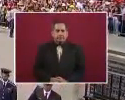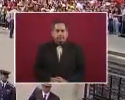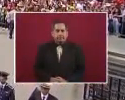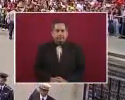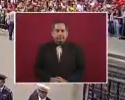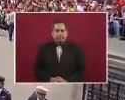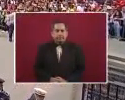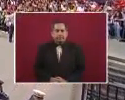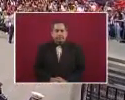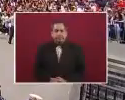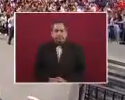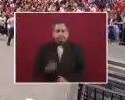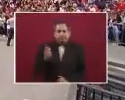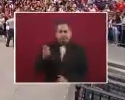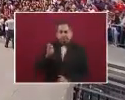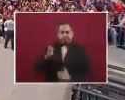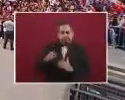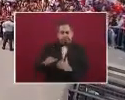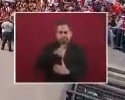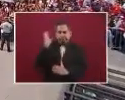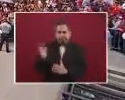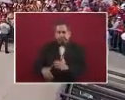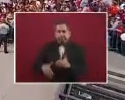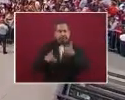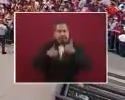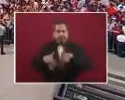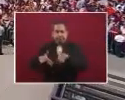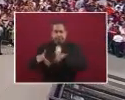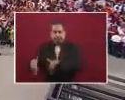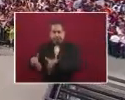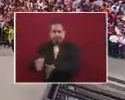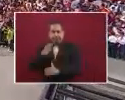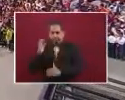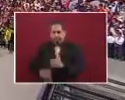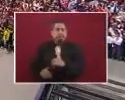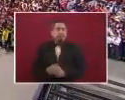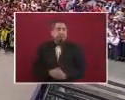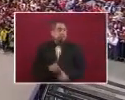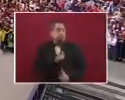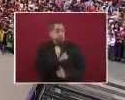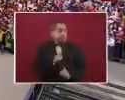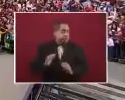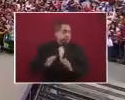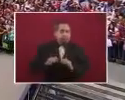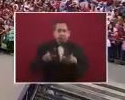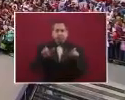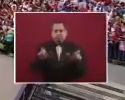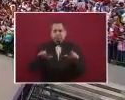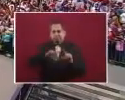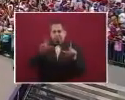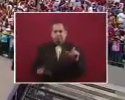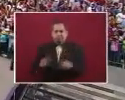Es así como culmina este magno evento, en el que las Fuerzas Armadas Mexicanas y la Guardia